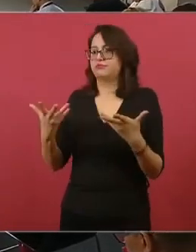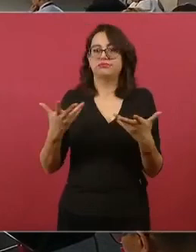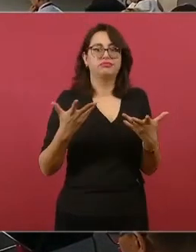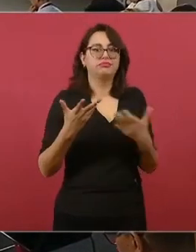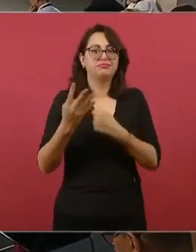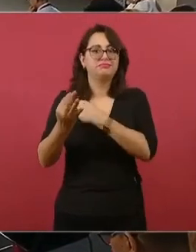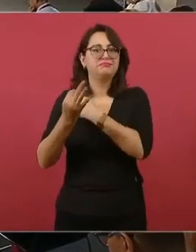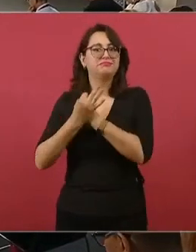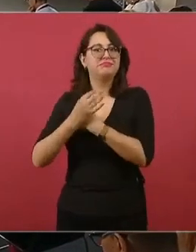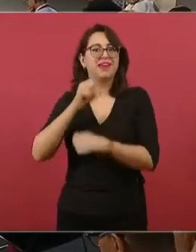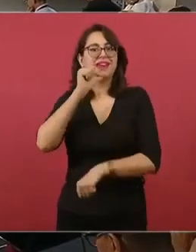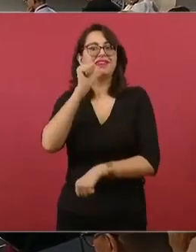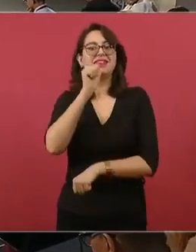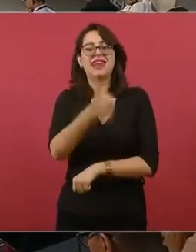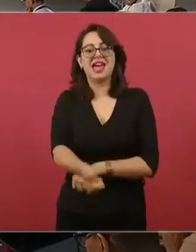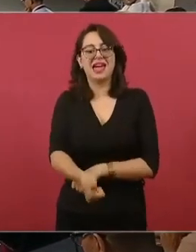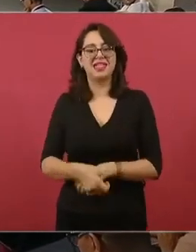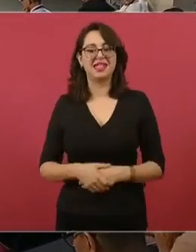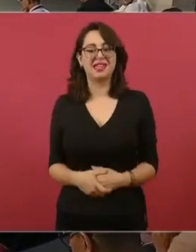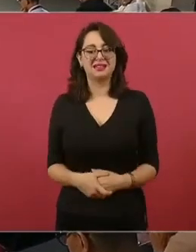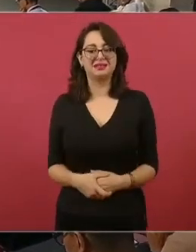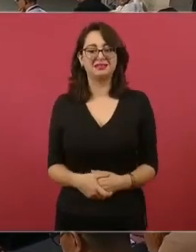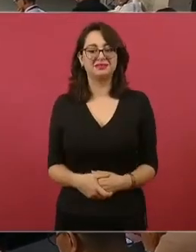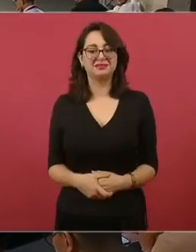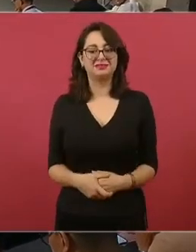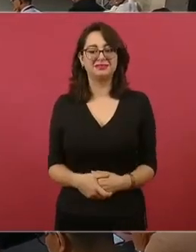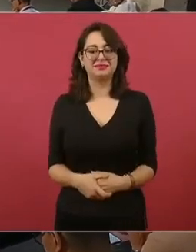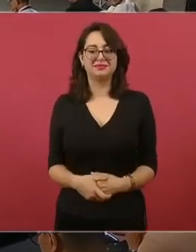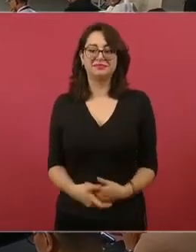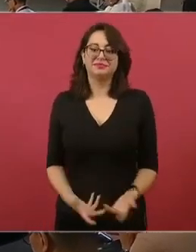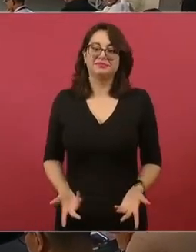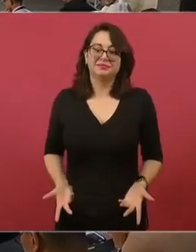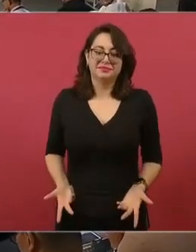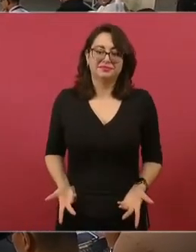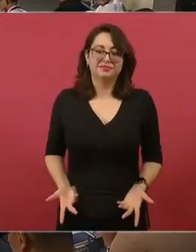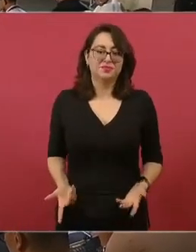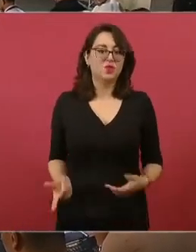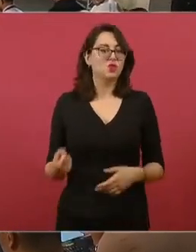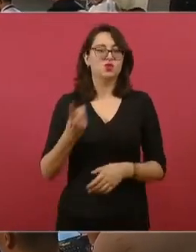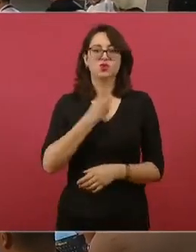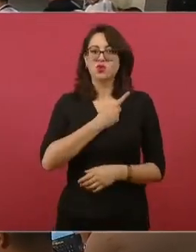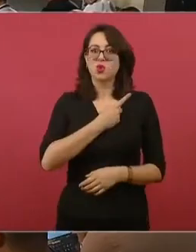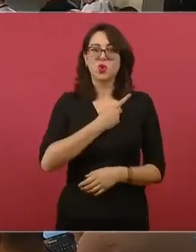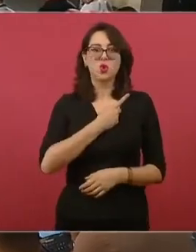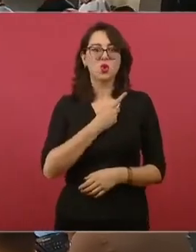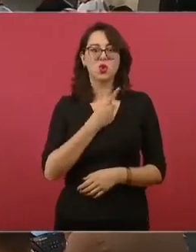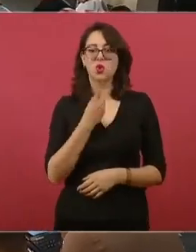No que no se da esa alianza y se queda